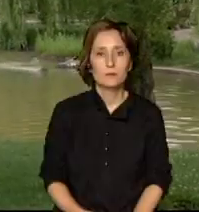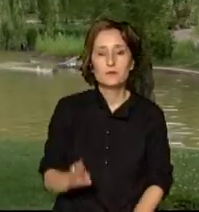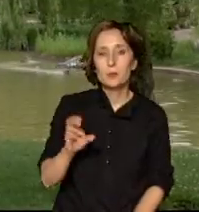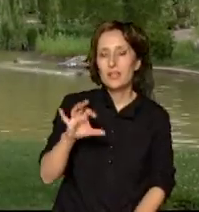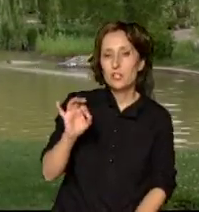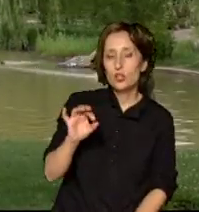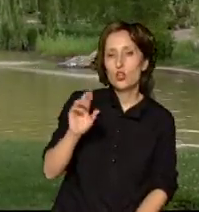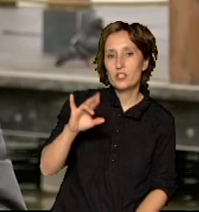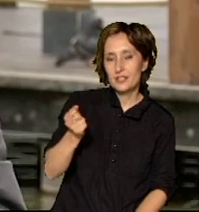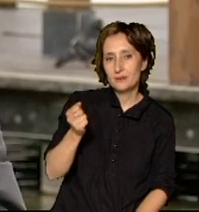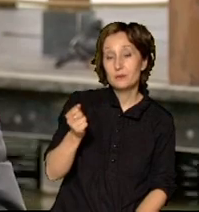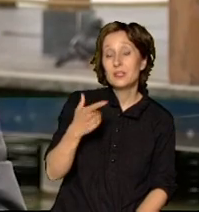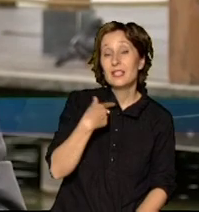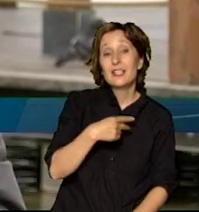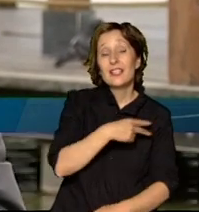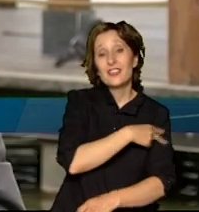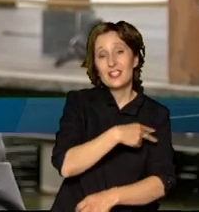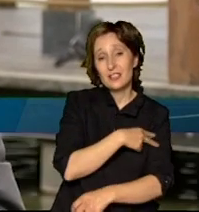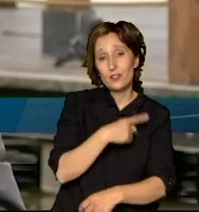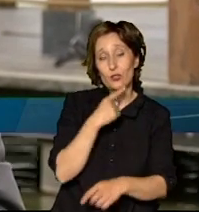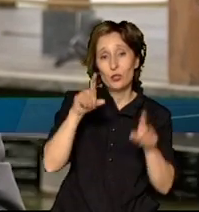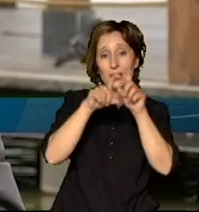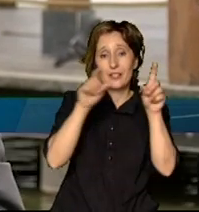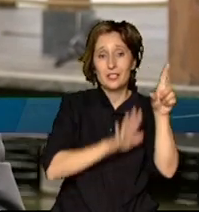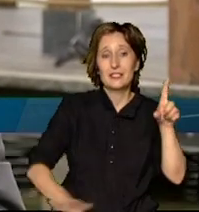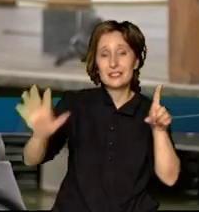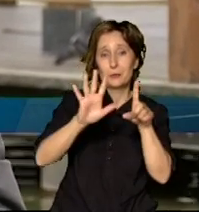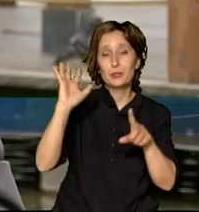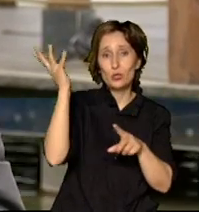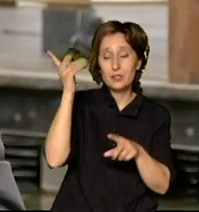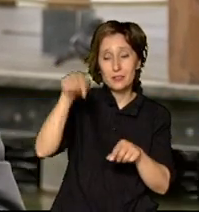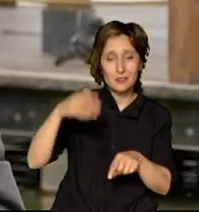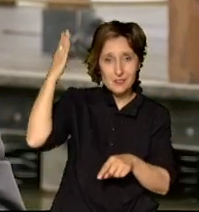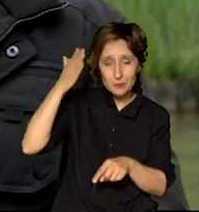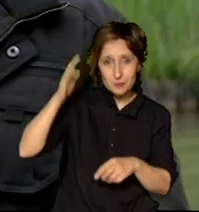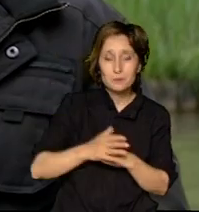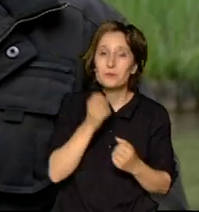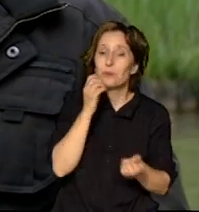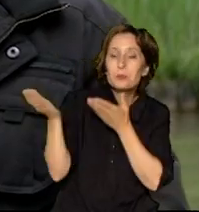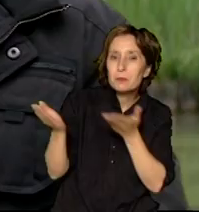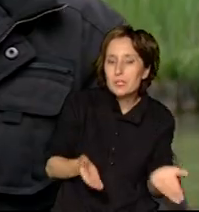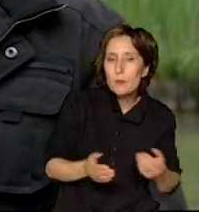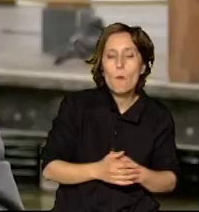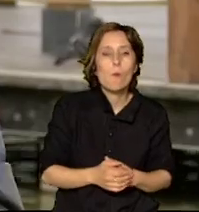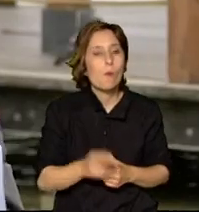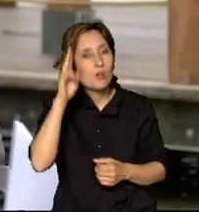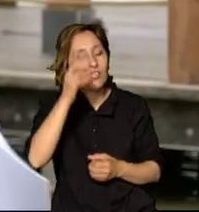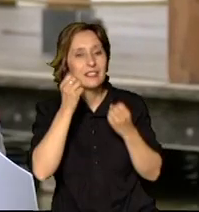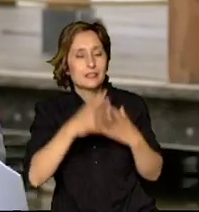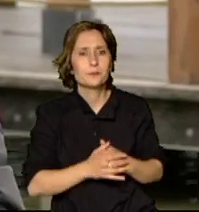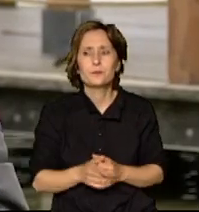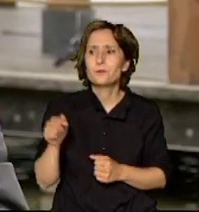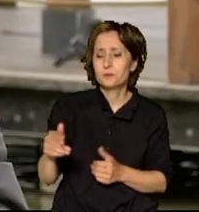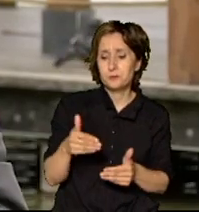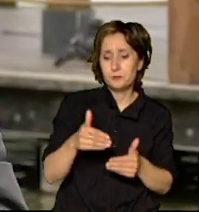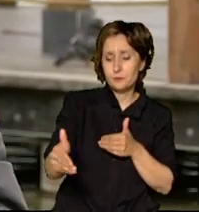Pello Oria Iriarte, delegado de la EMET, de la Agencia Estatal de Meteorología en Navarra. Bienvenido. Hola, ¿qué tal? ¿Va a